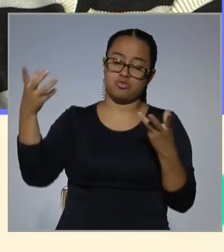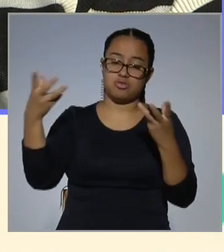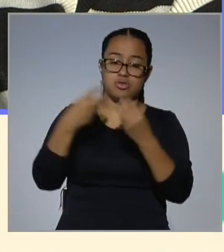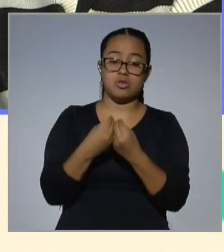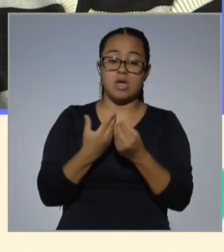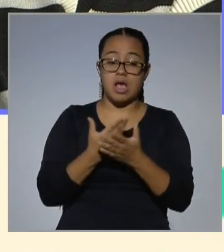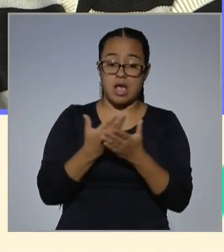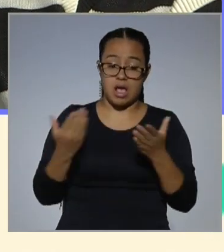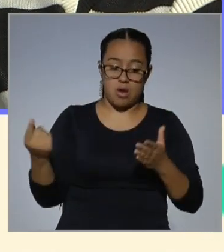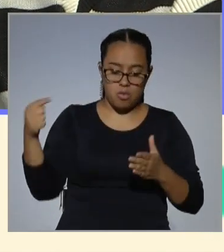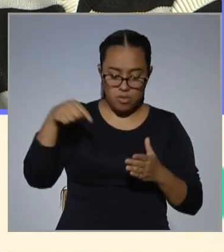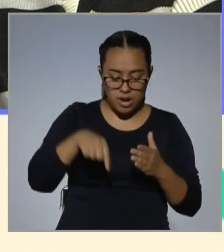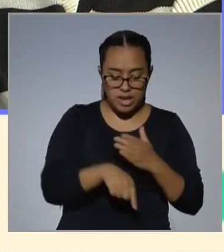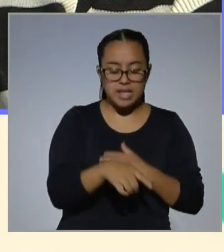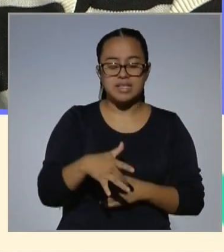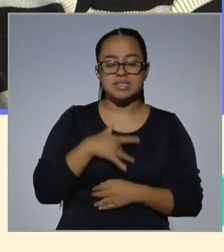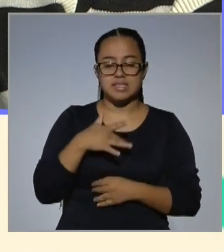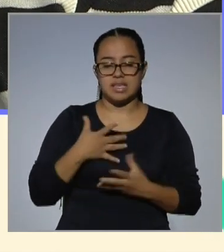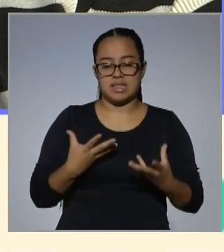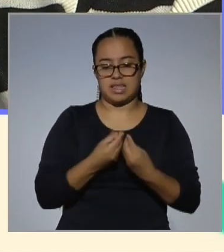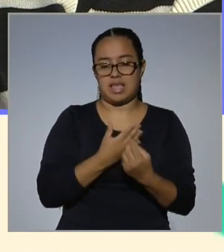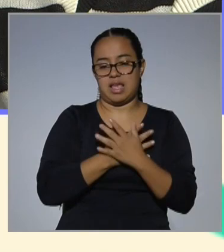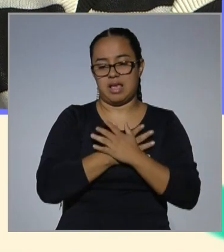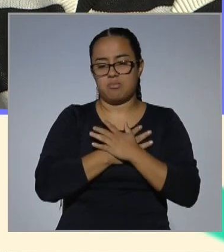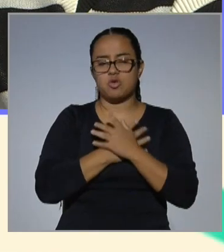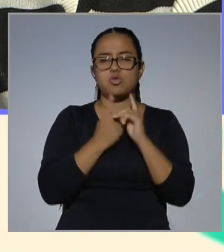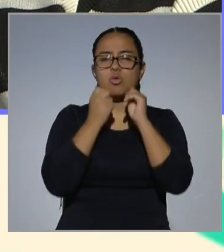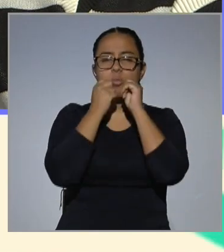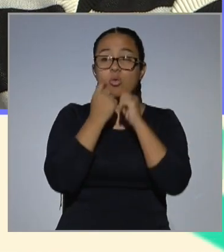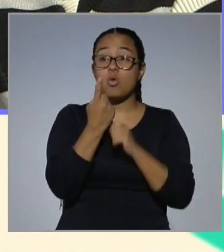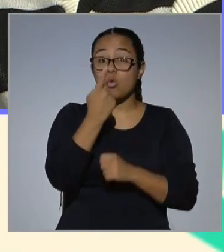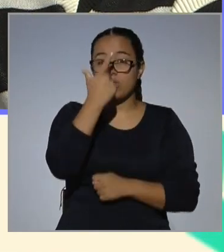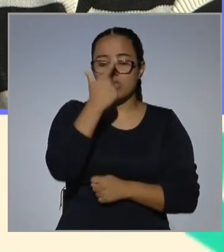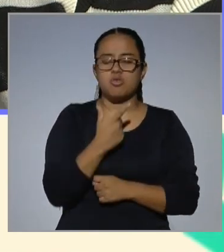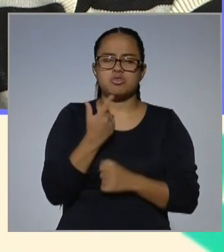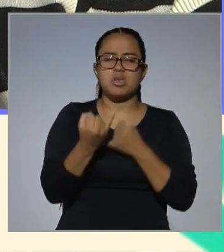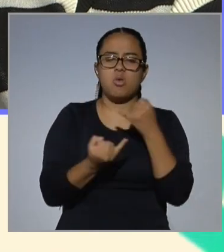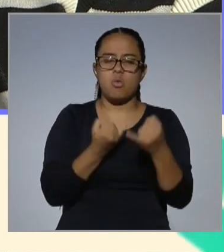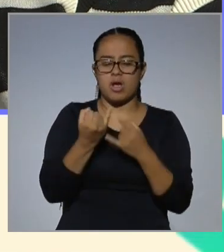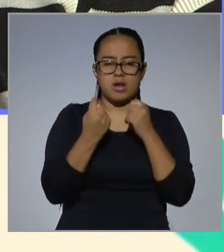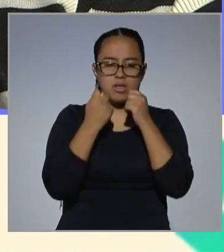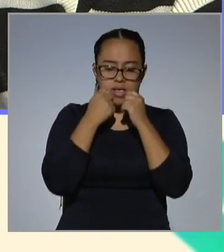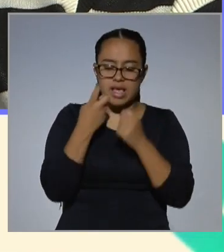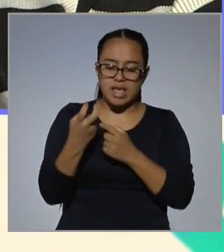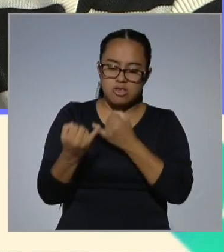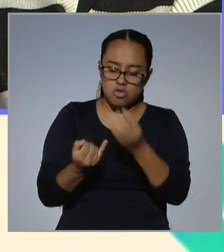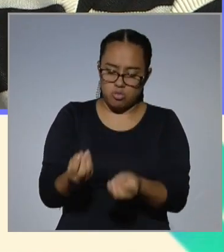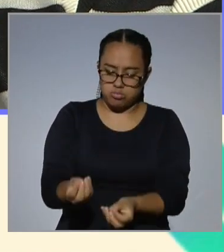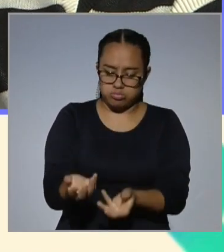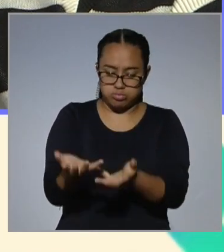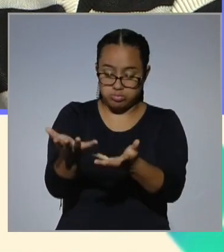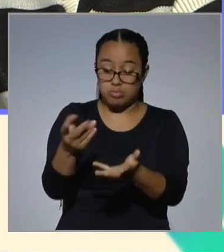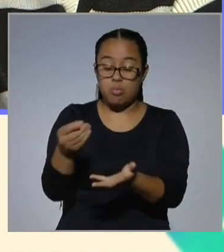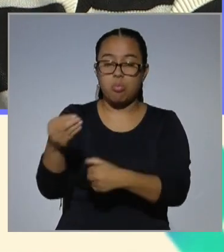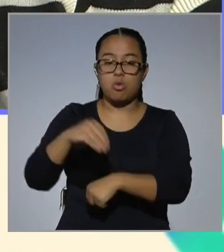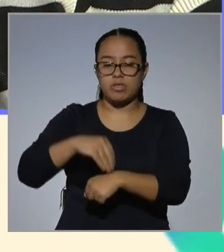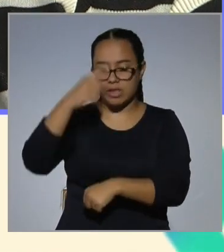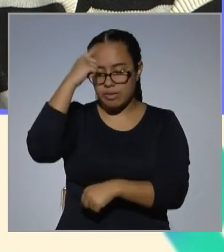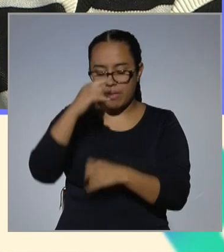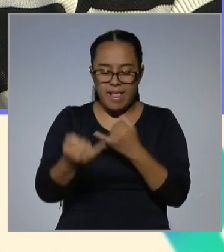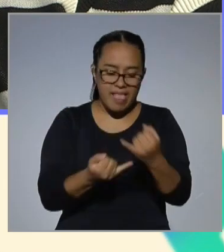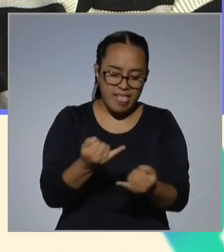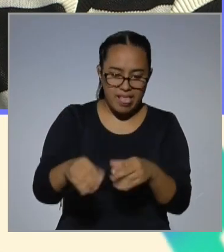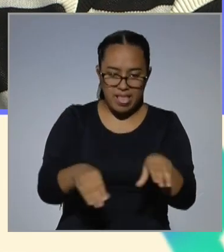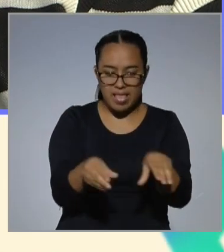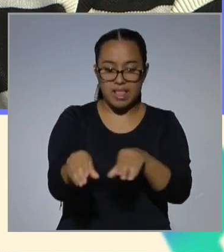bajaron a este suelo donde sienten nuestro amor. Aunque sea una noche que tengan para jugar, los juguetes que en ofrenda seguro van a encontrar. ¿Quién